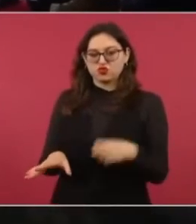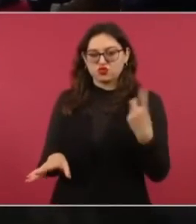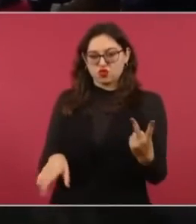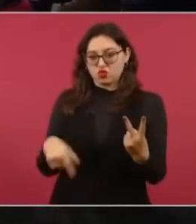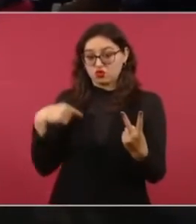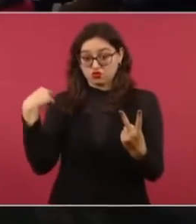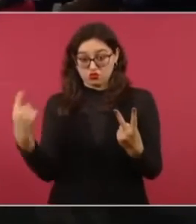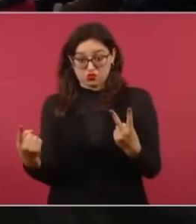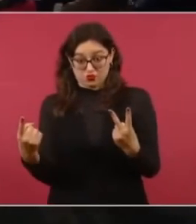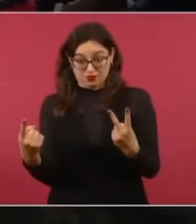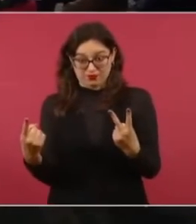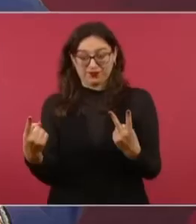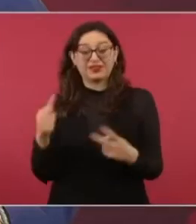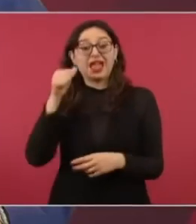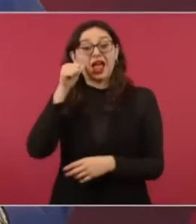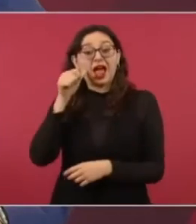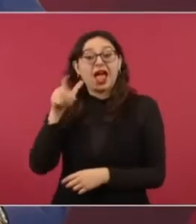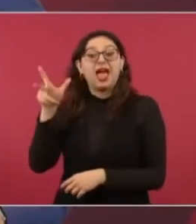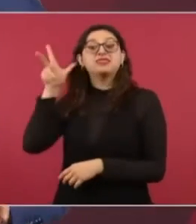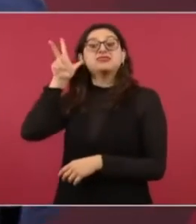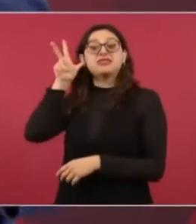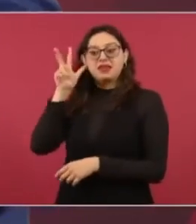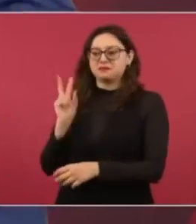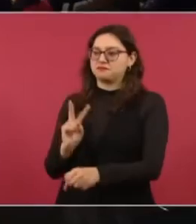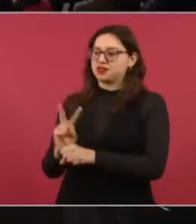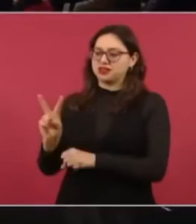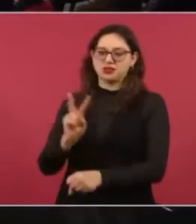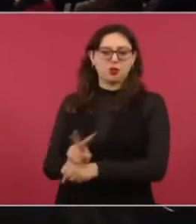blanquearon a Venezuela